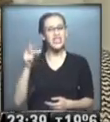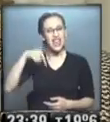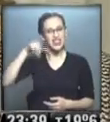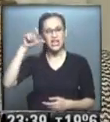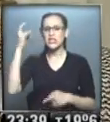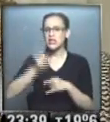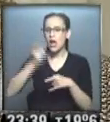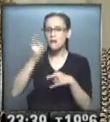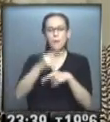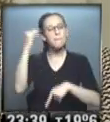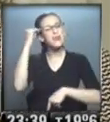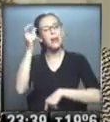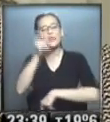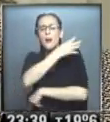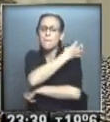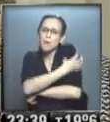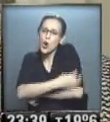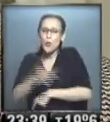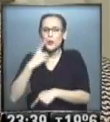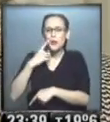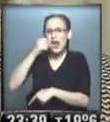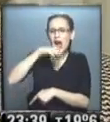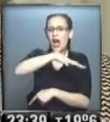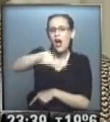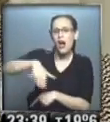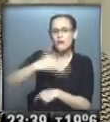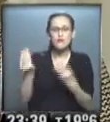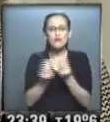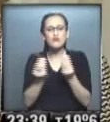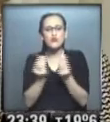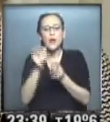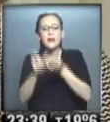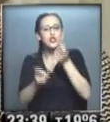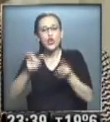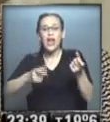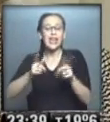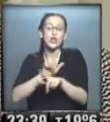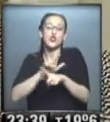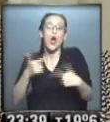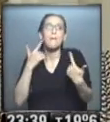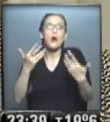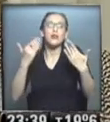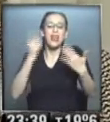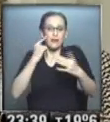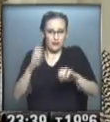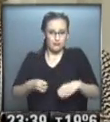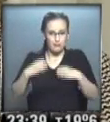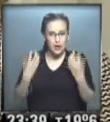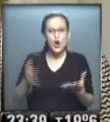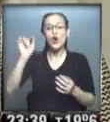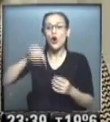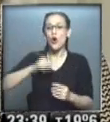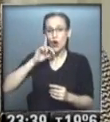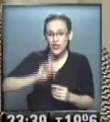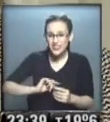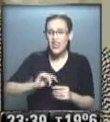más vulnerables, los más pobres, los más humildes, los campesinos, en todos aquellos siempre tan postergados. Y creo que hoy día, más que nunca, como eso